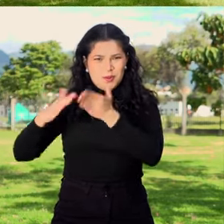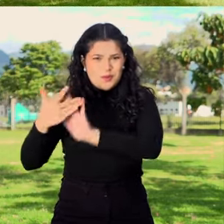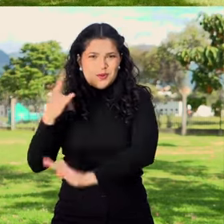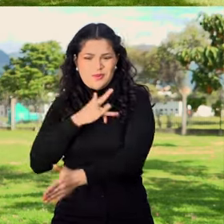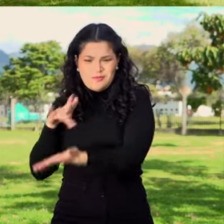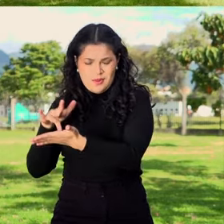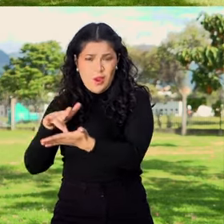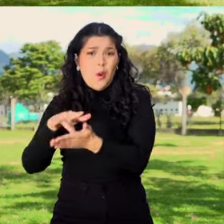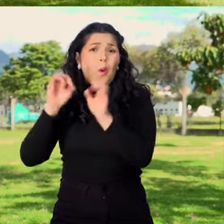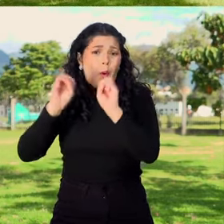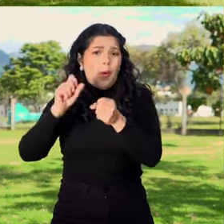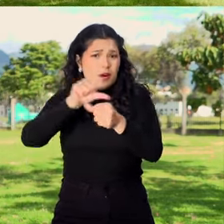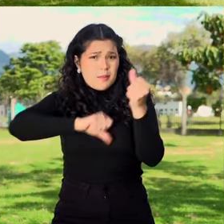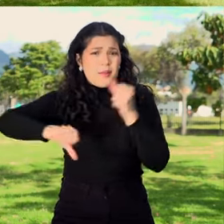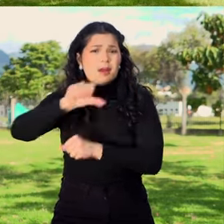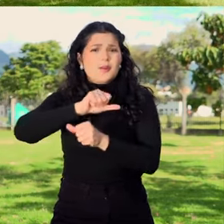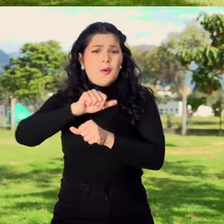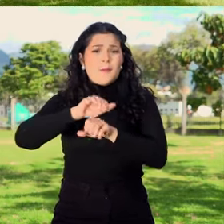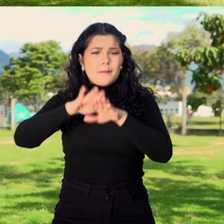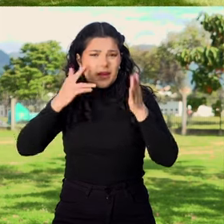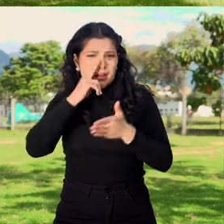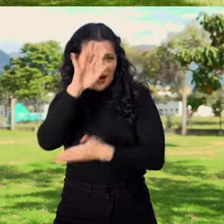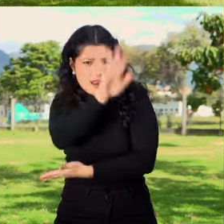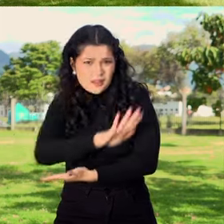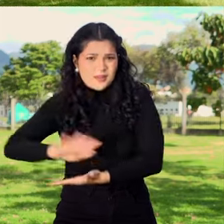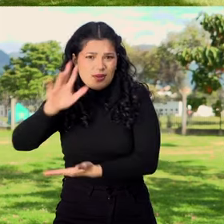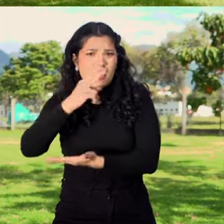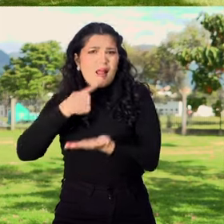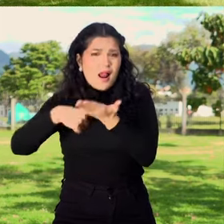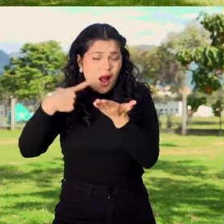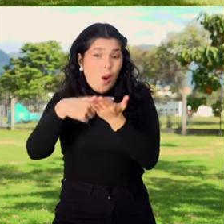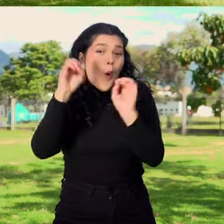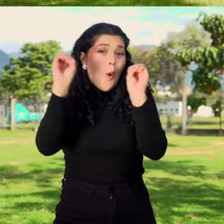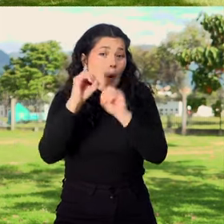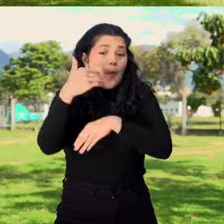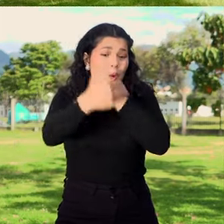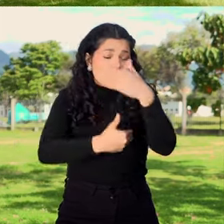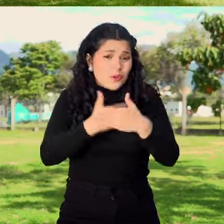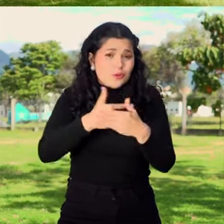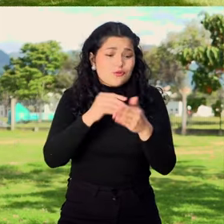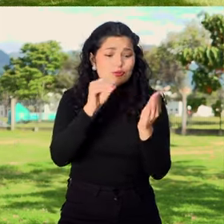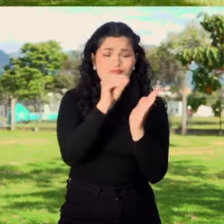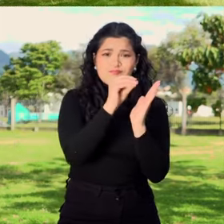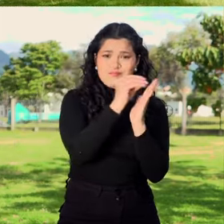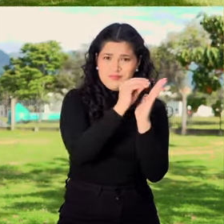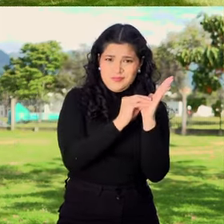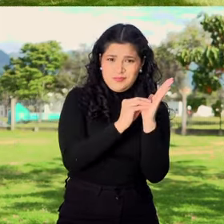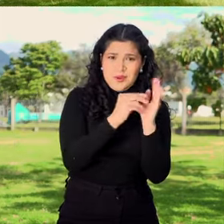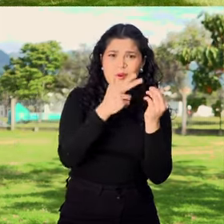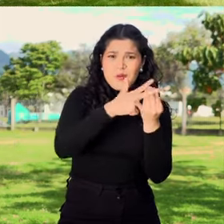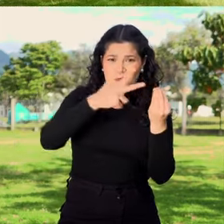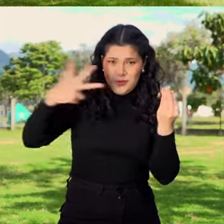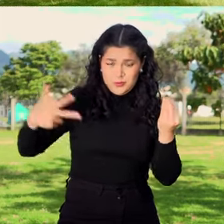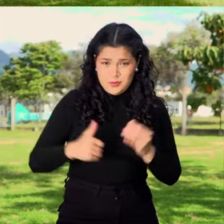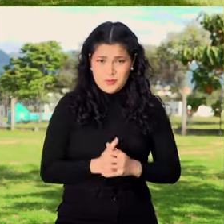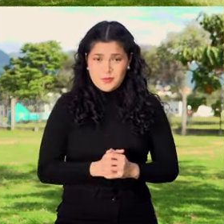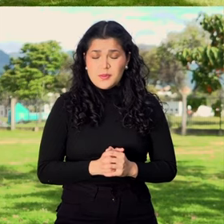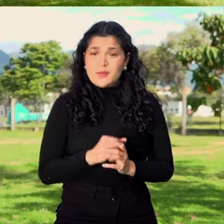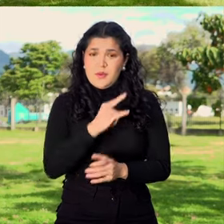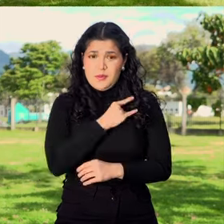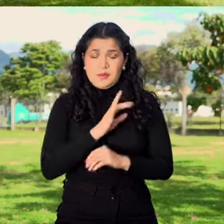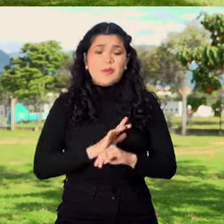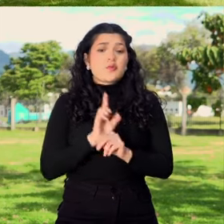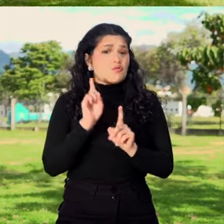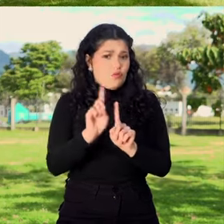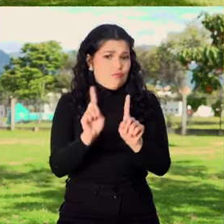mesa Nacional de diálogo o por el proceso Constituyente de ninguna manera los claustros y las colegiaturas